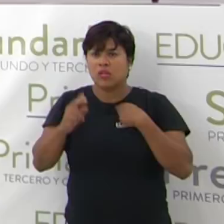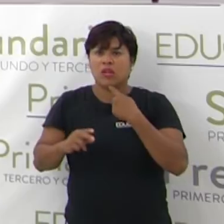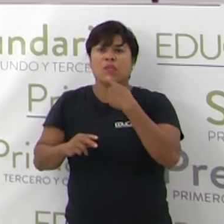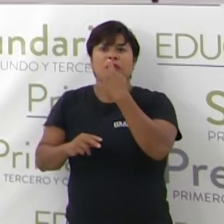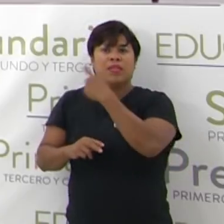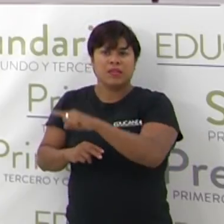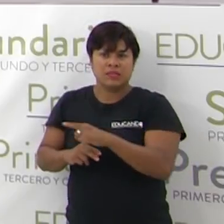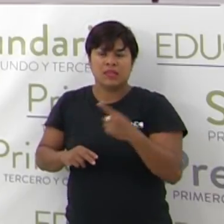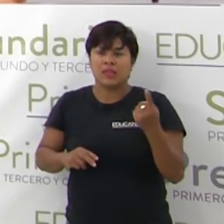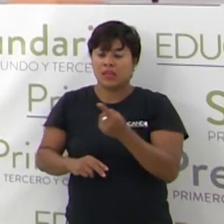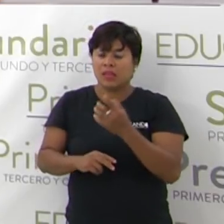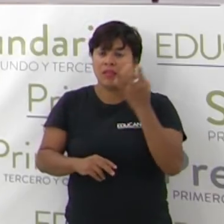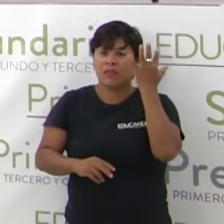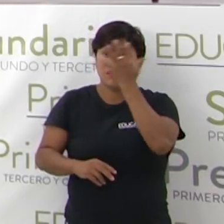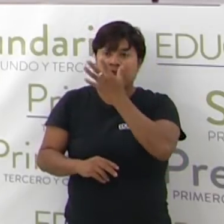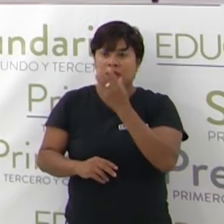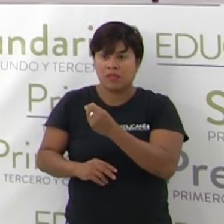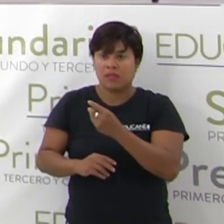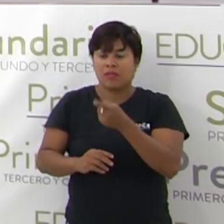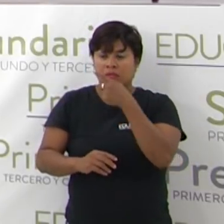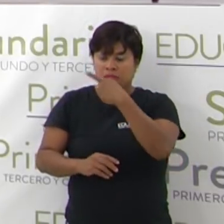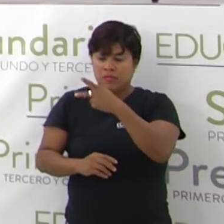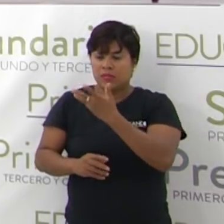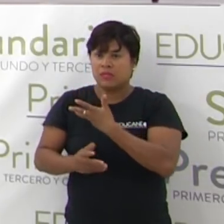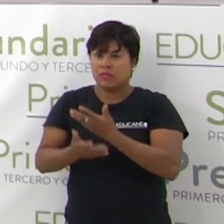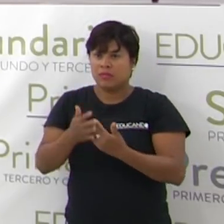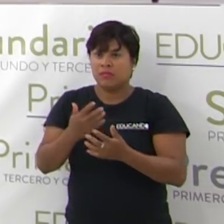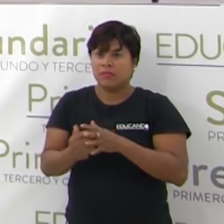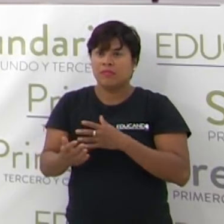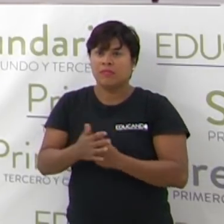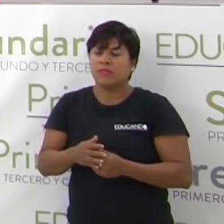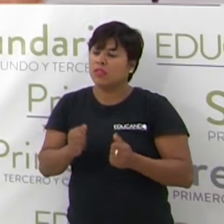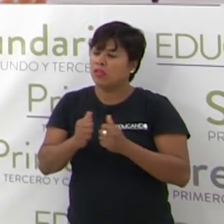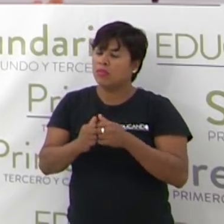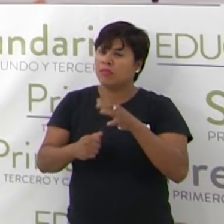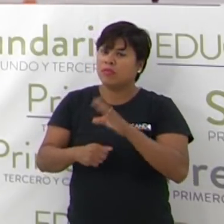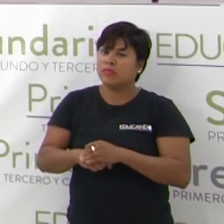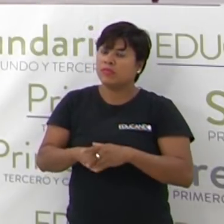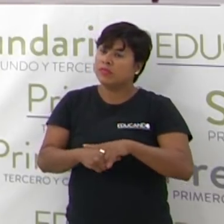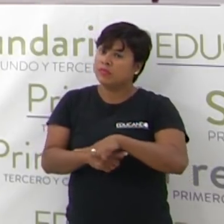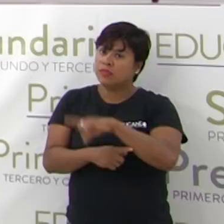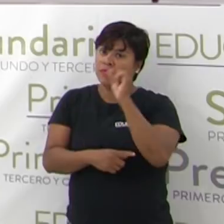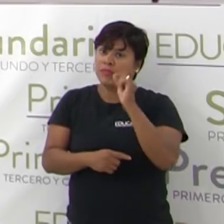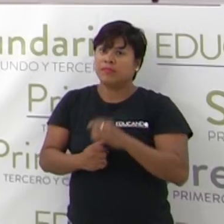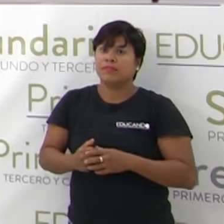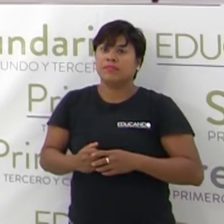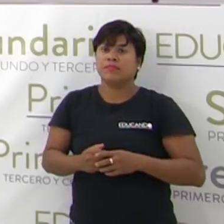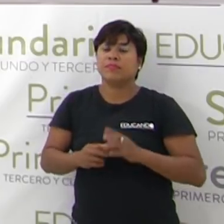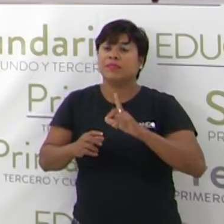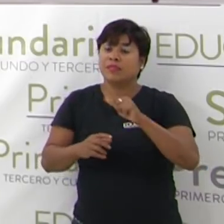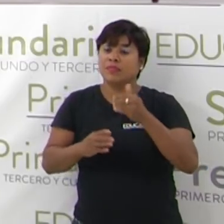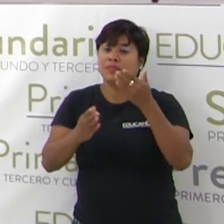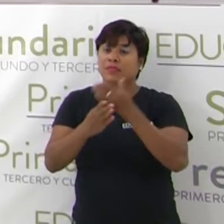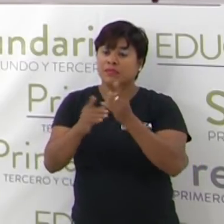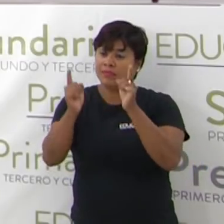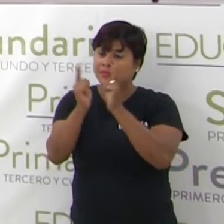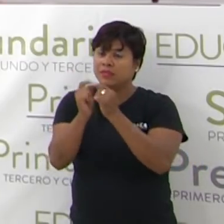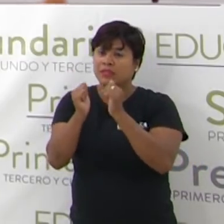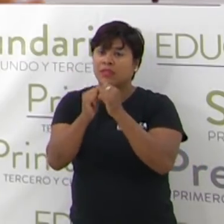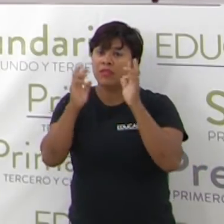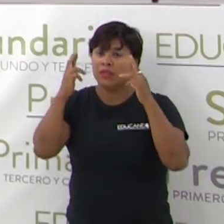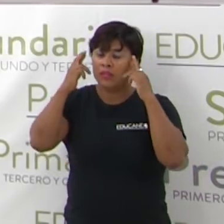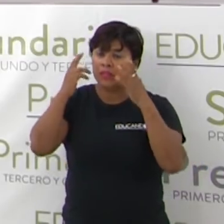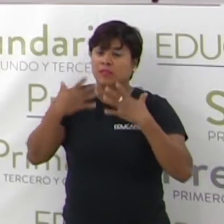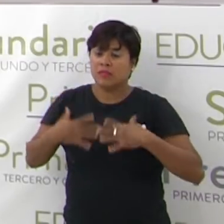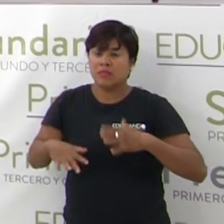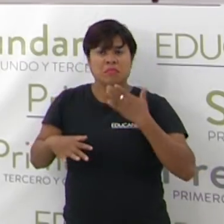decir los grandes avances que ustedes tienen. Con permiso. Y se salió. Llegó con el rey y le dijo: pues su traje va